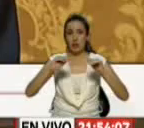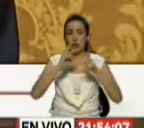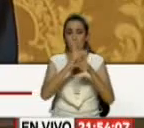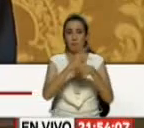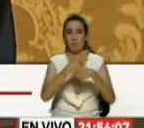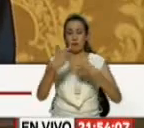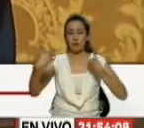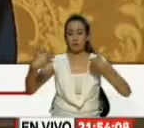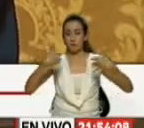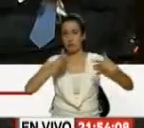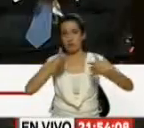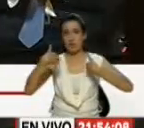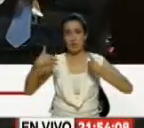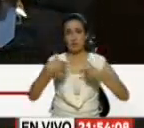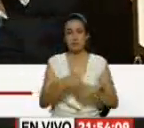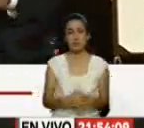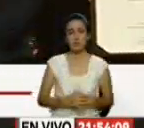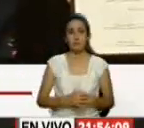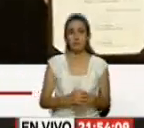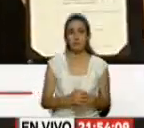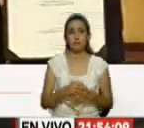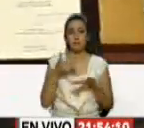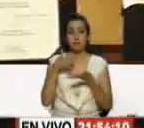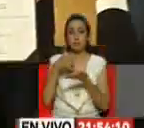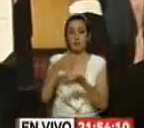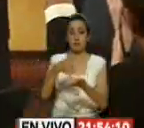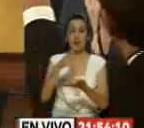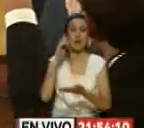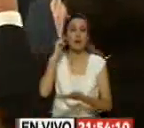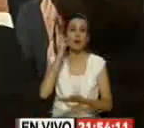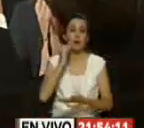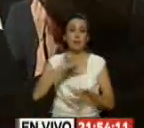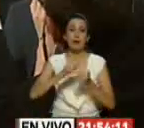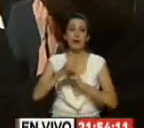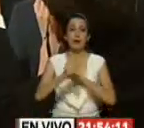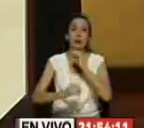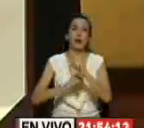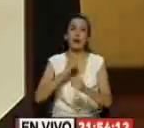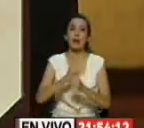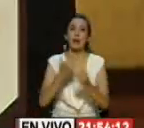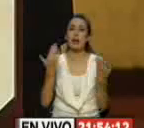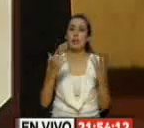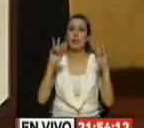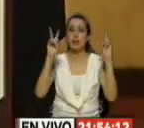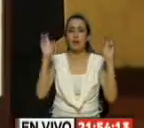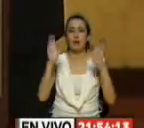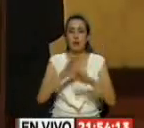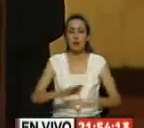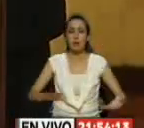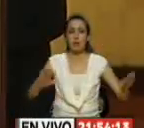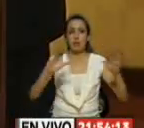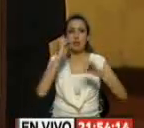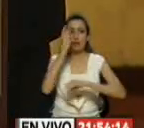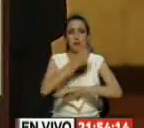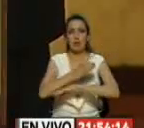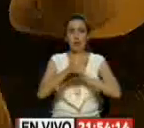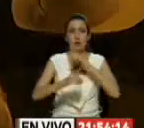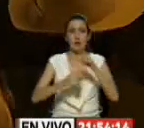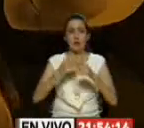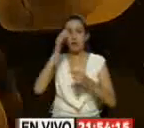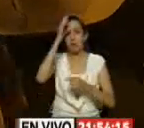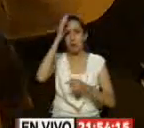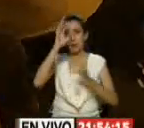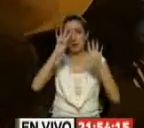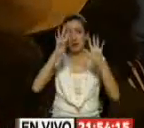del arte y la ciencia. El premio Eugenio Espejo se entrega cada año en el marco del Día Nacional de la Cultura, instaurado el